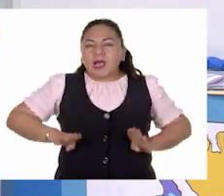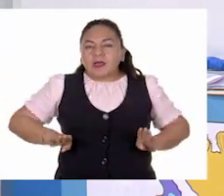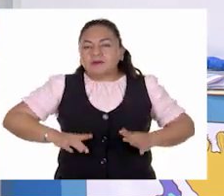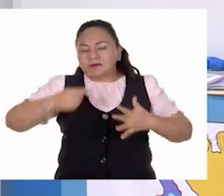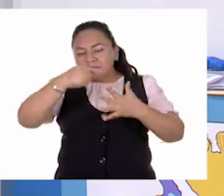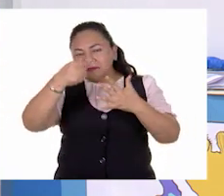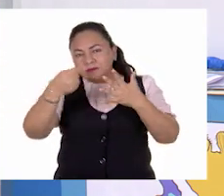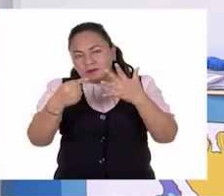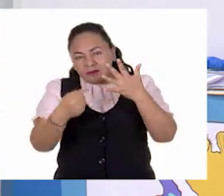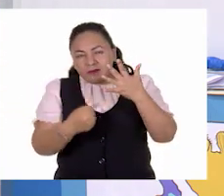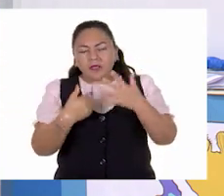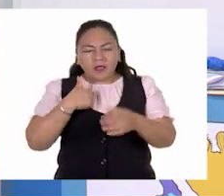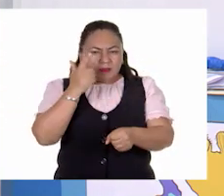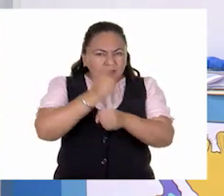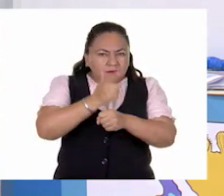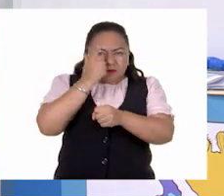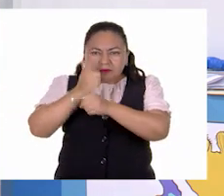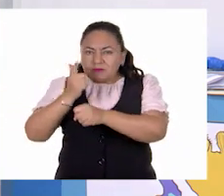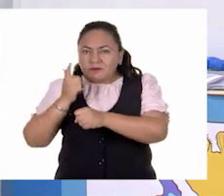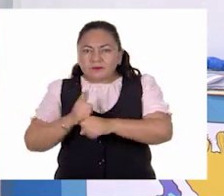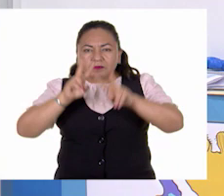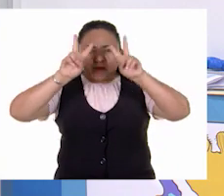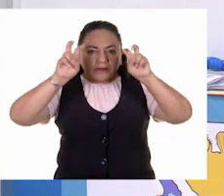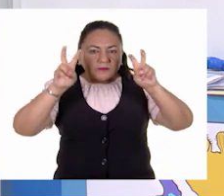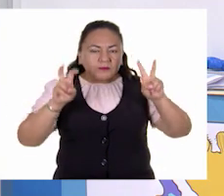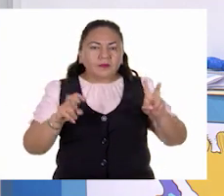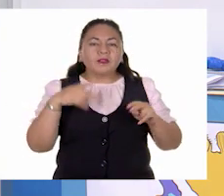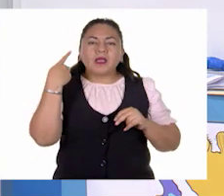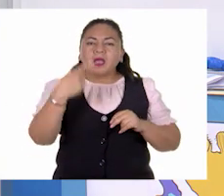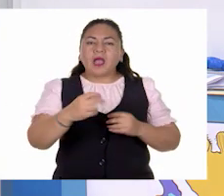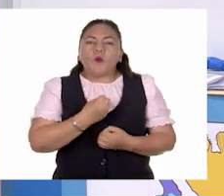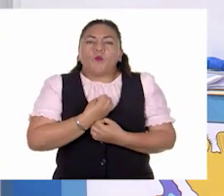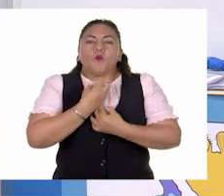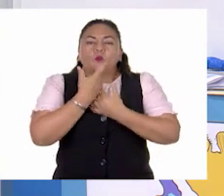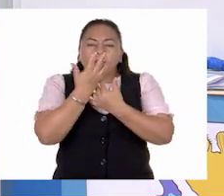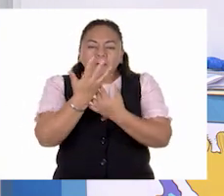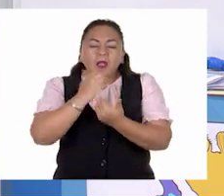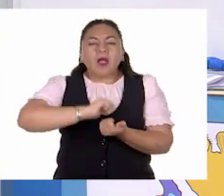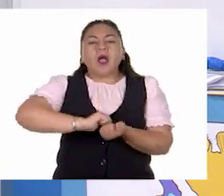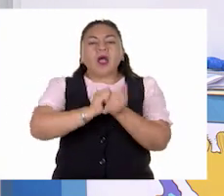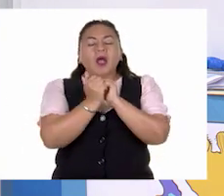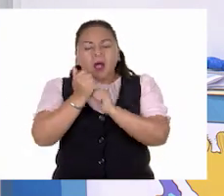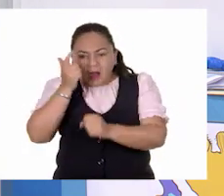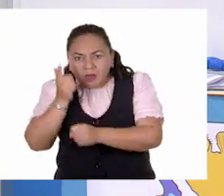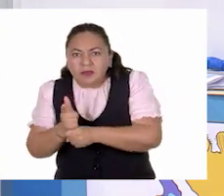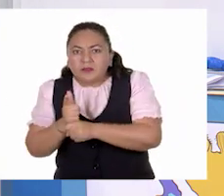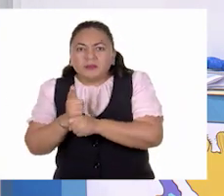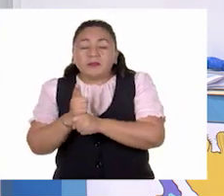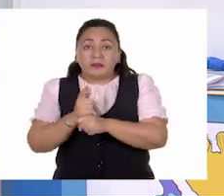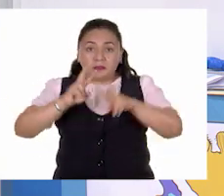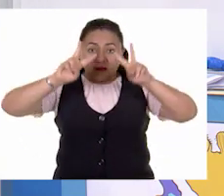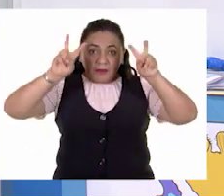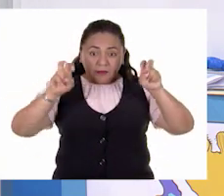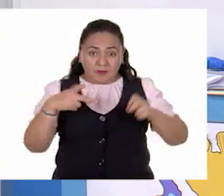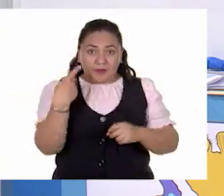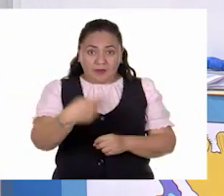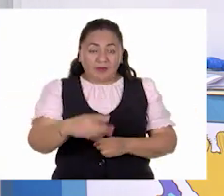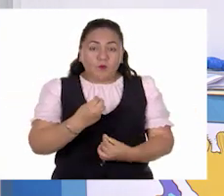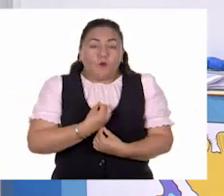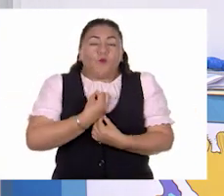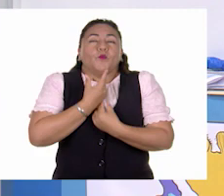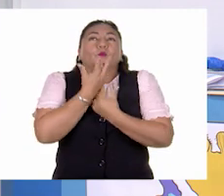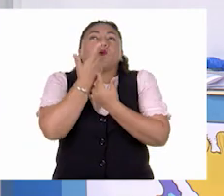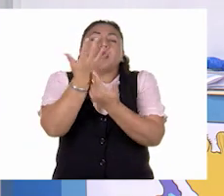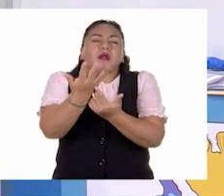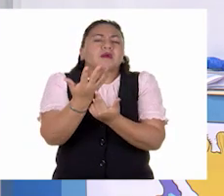características. Hemos identificado los temas que abordan algunos poemas y esto nos ha llevado a descubrir que los temas de la poesía